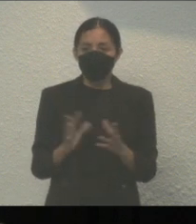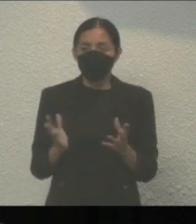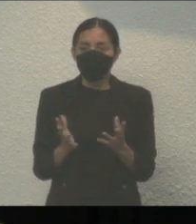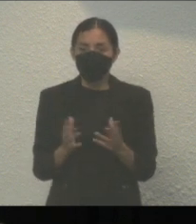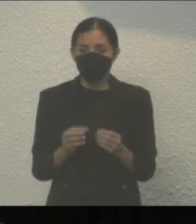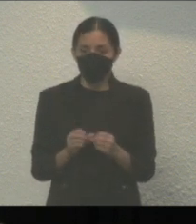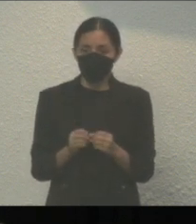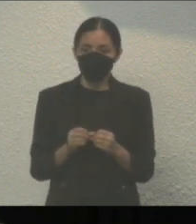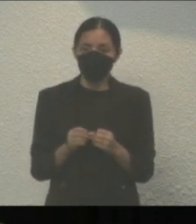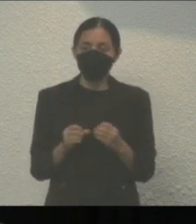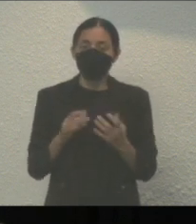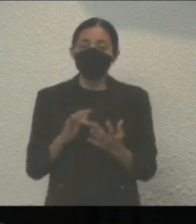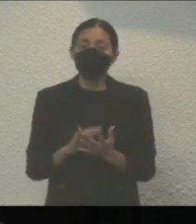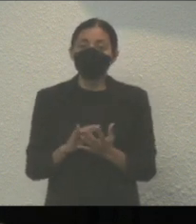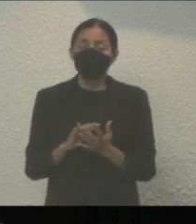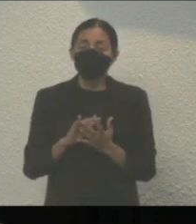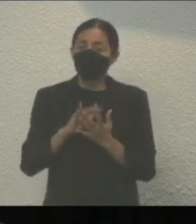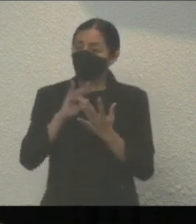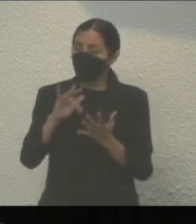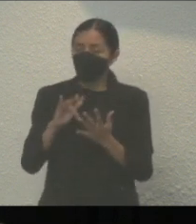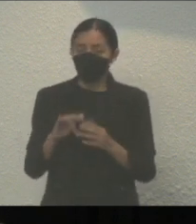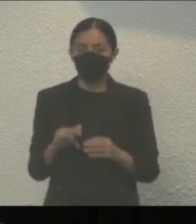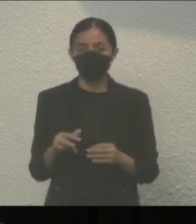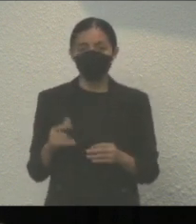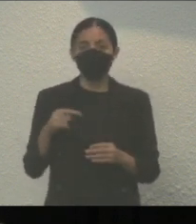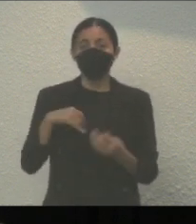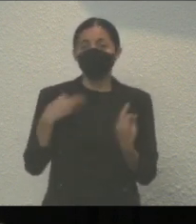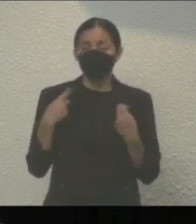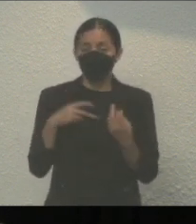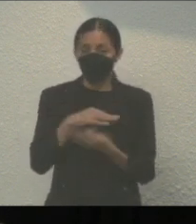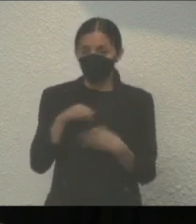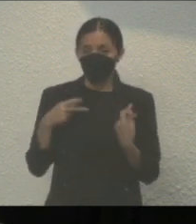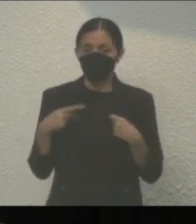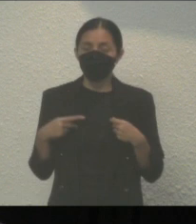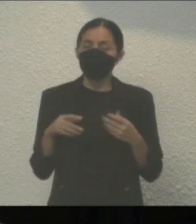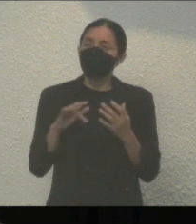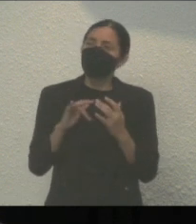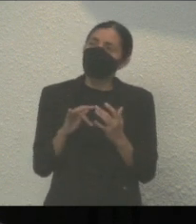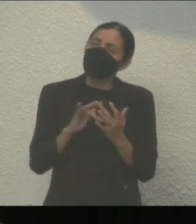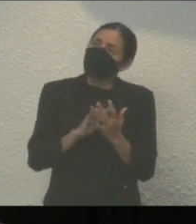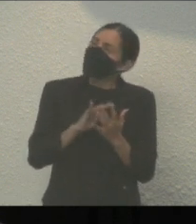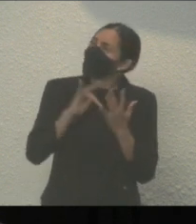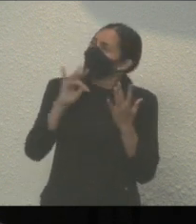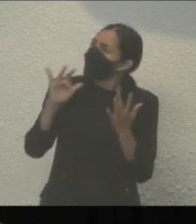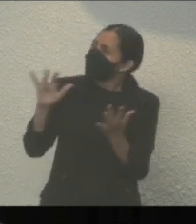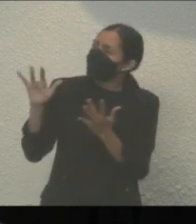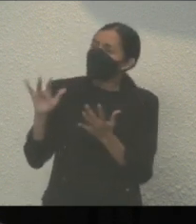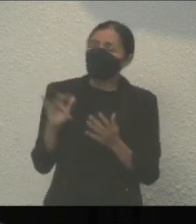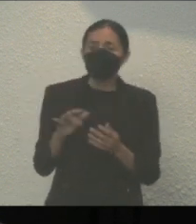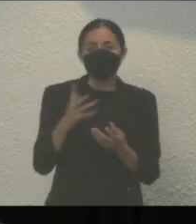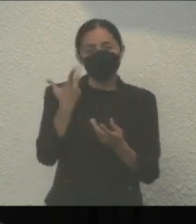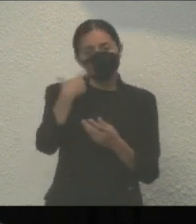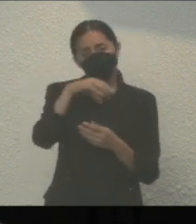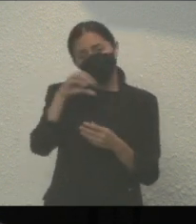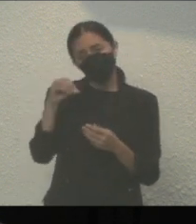de la población. Gracias, Quintana Roo, por recibirme con los brazos abiertos